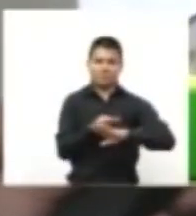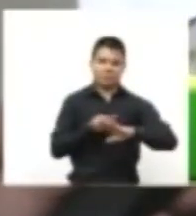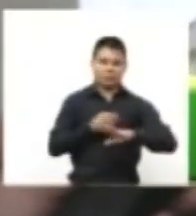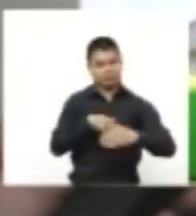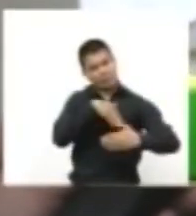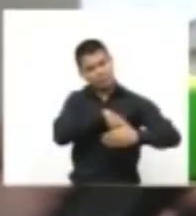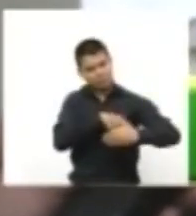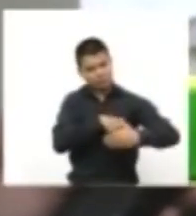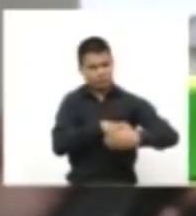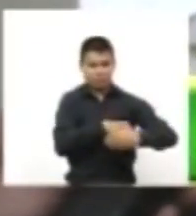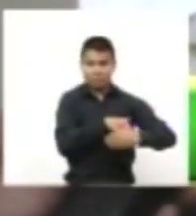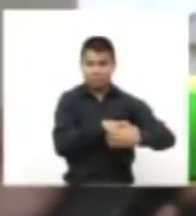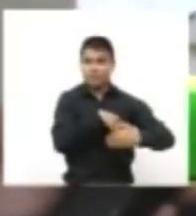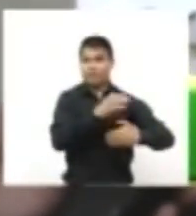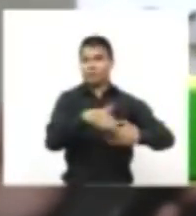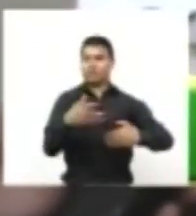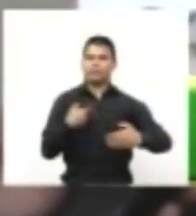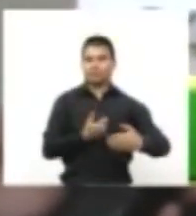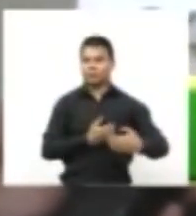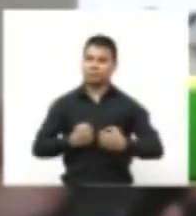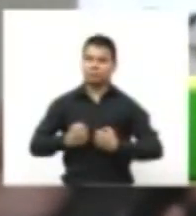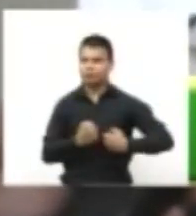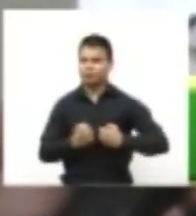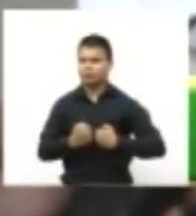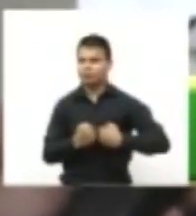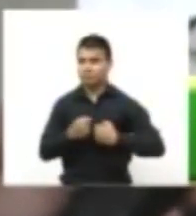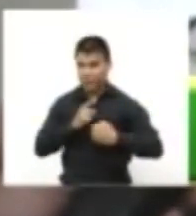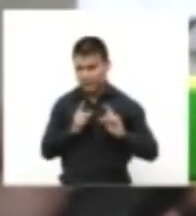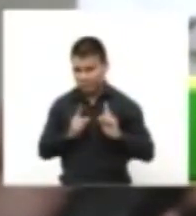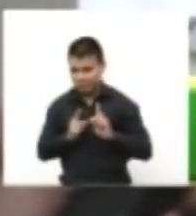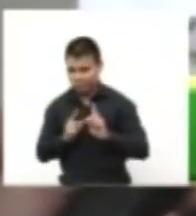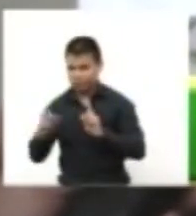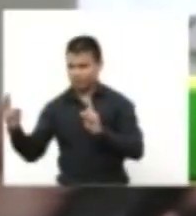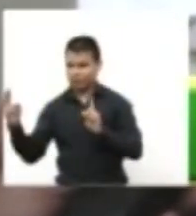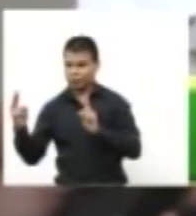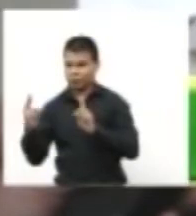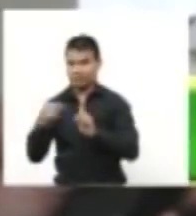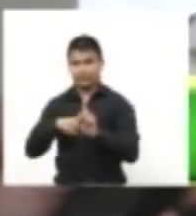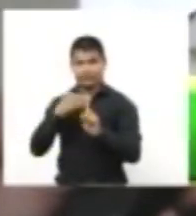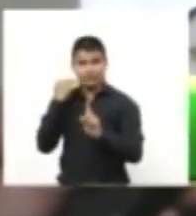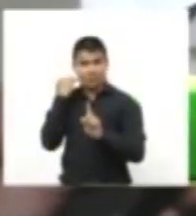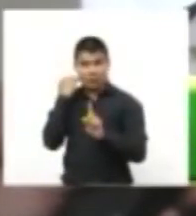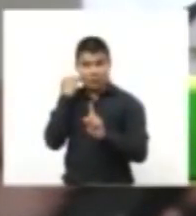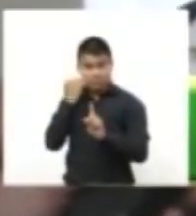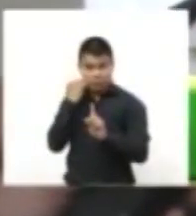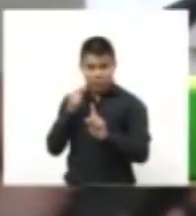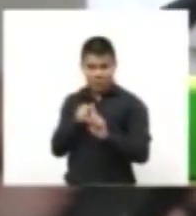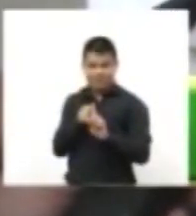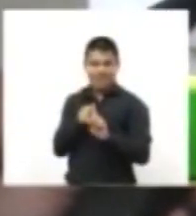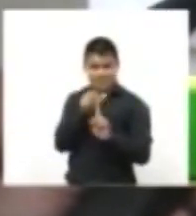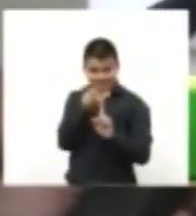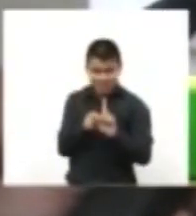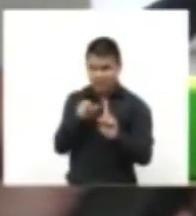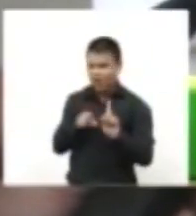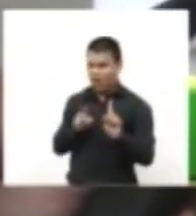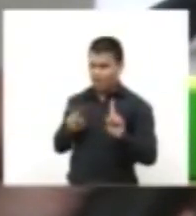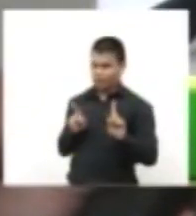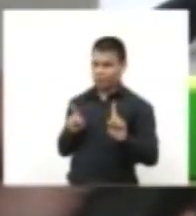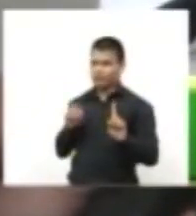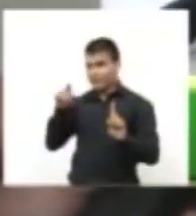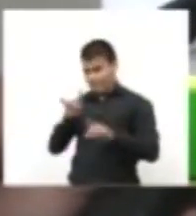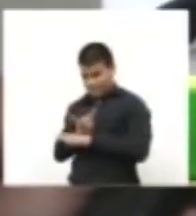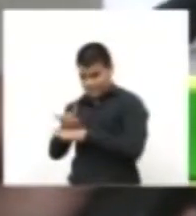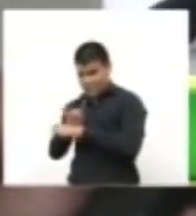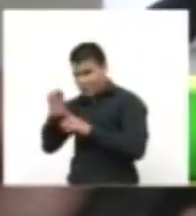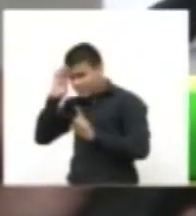estadio 20 de enero y en compañía del vigilante esperan un taxi. En el momento que se encontraban